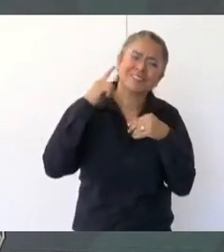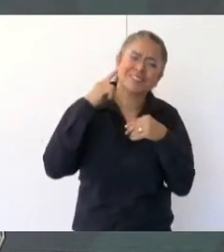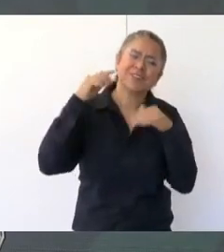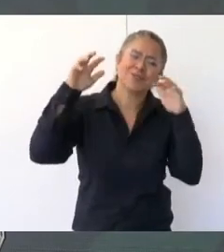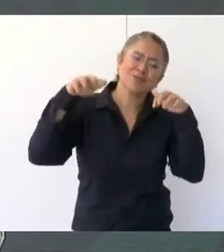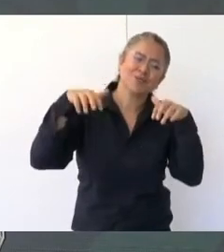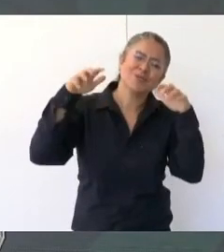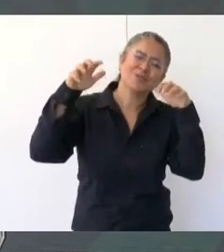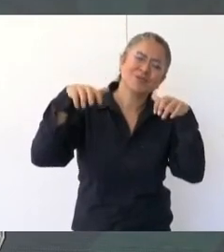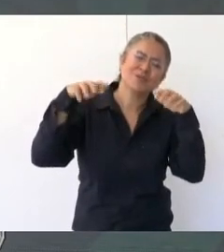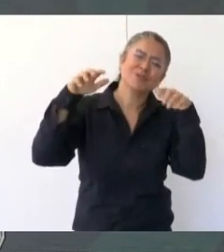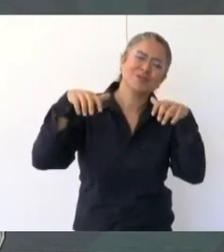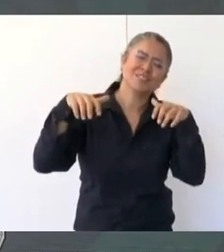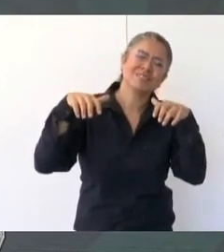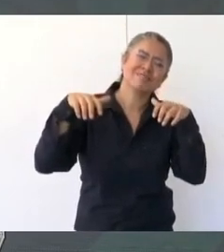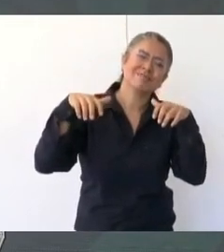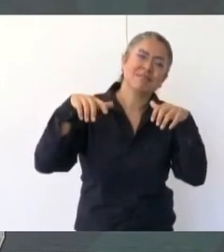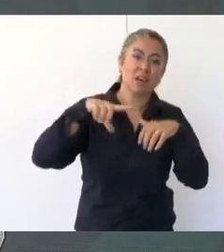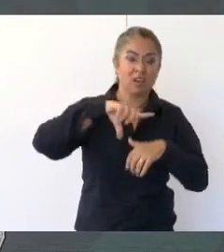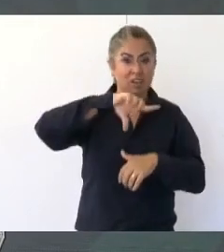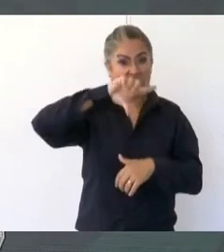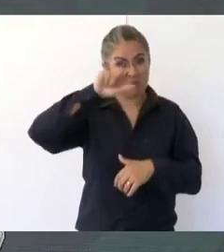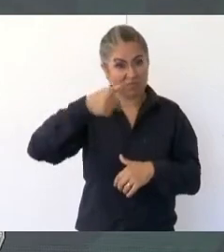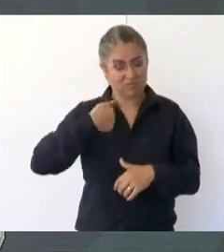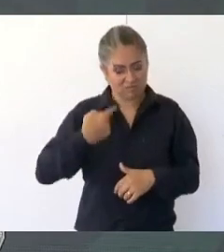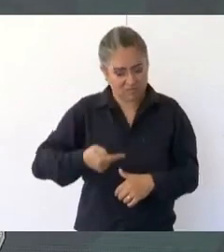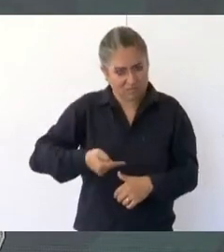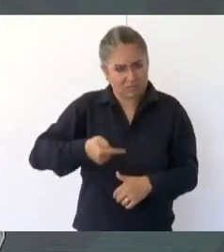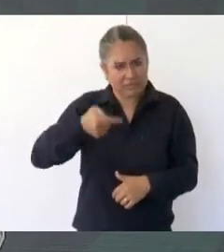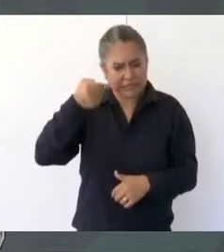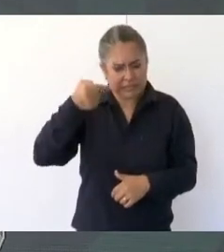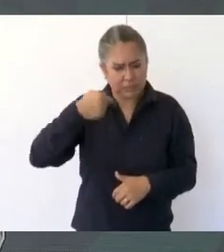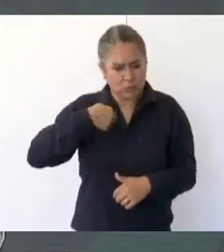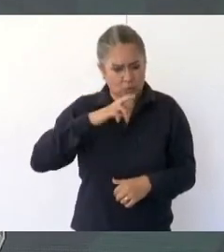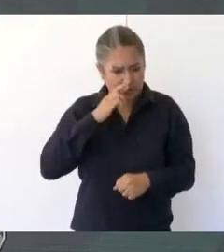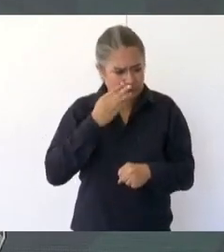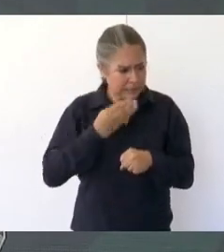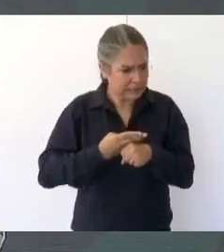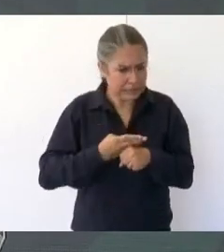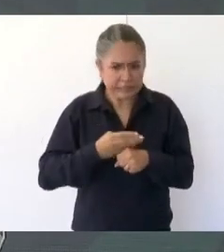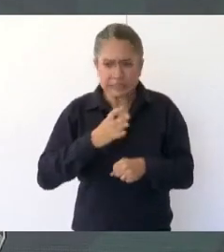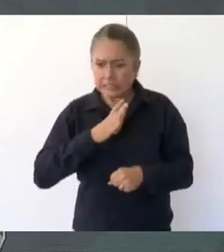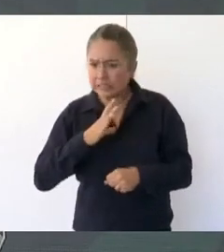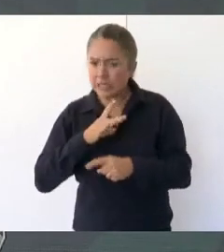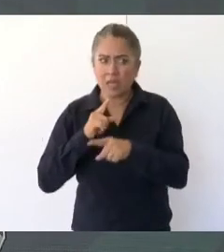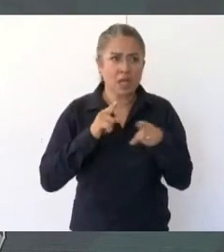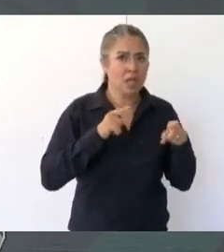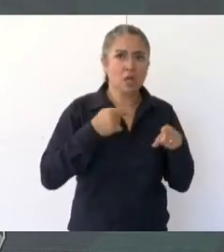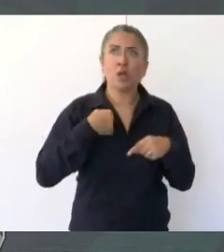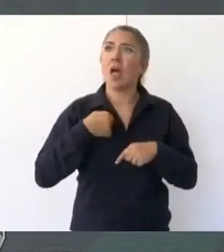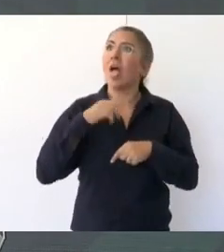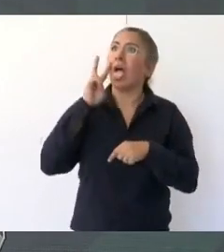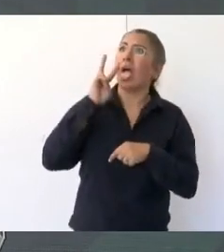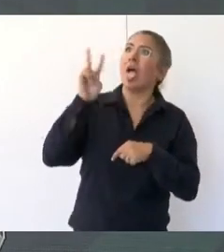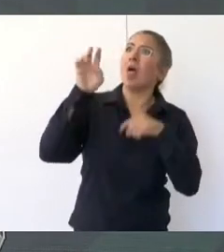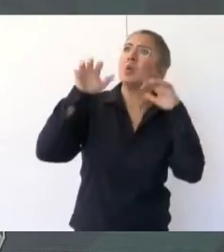Ya cuando empecé a tener responsabilidad como servidor público, llueve fuerte